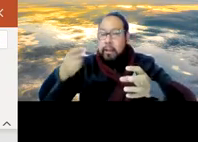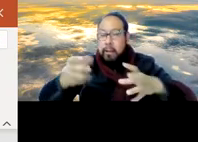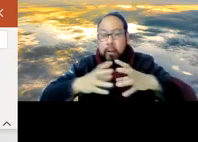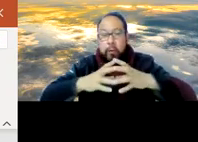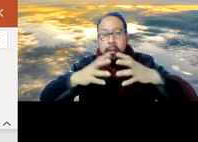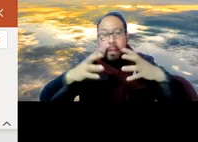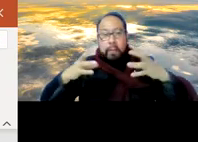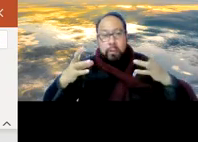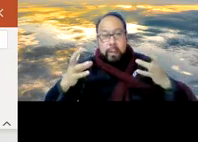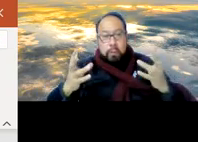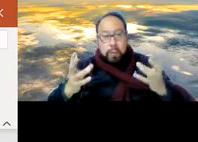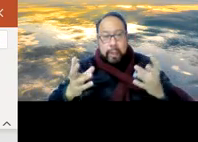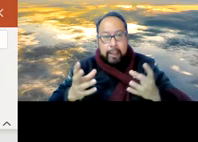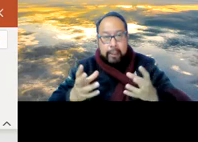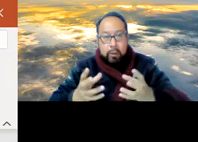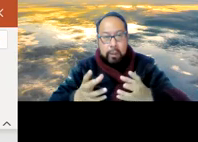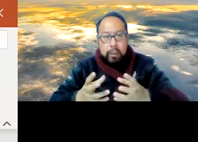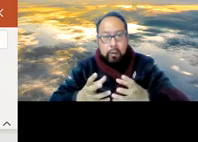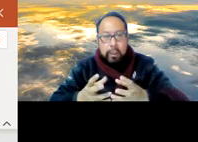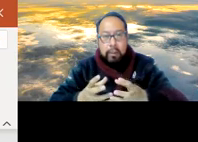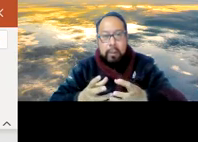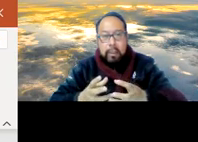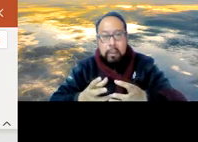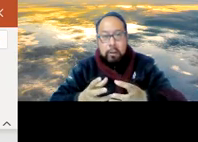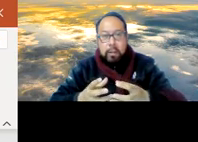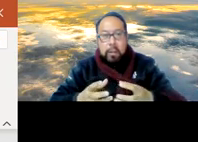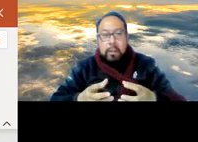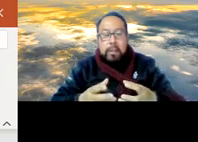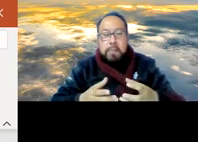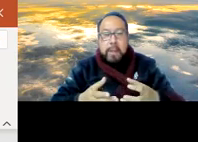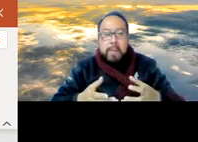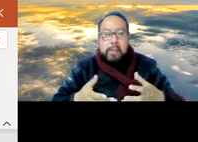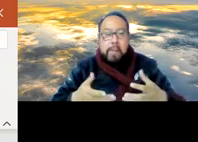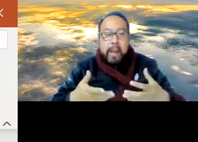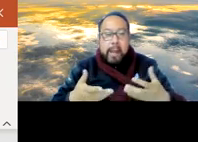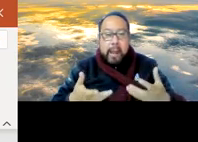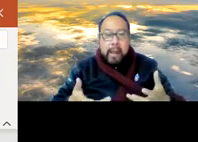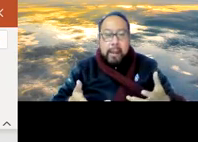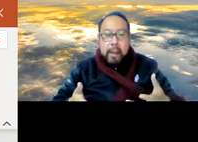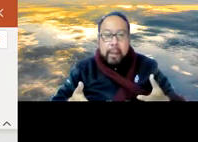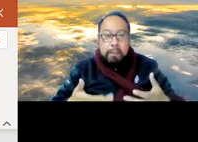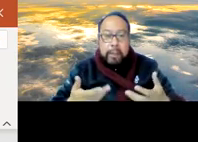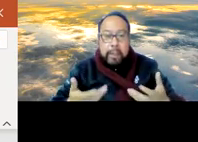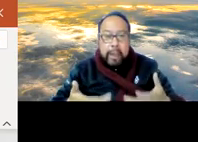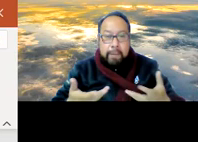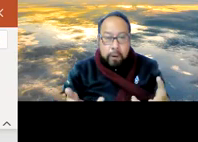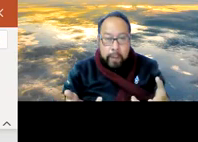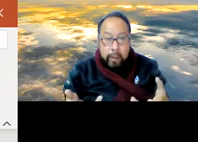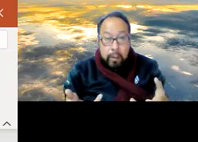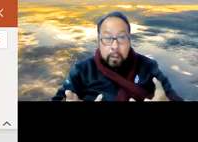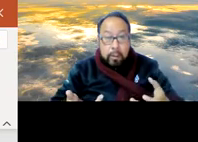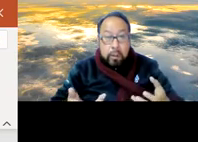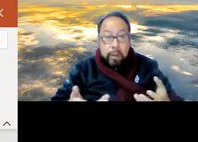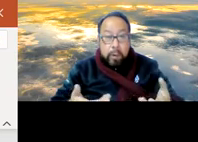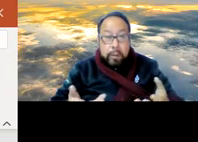van a tener una serie mucho más compleja. Aquí los artículos de carácter técnico simplemente van a explicar e